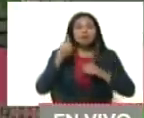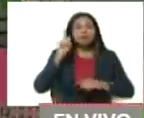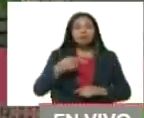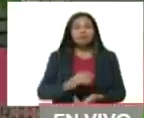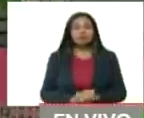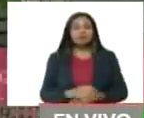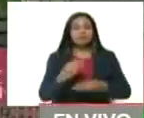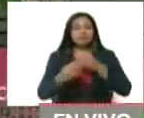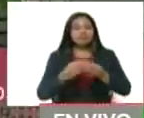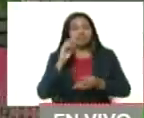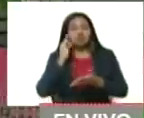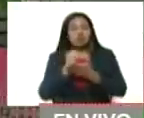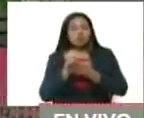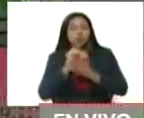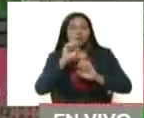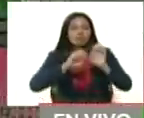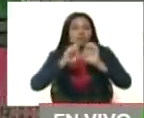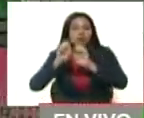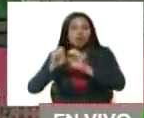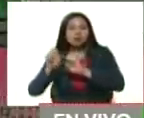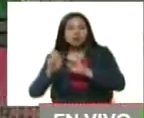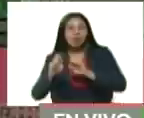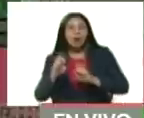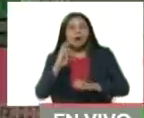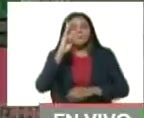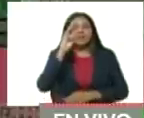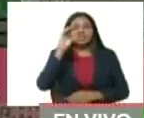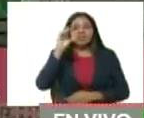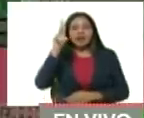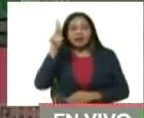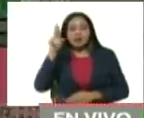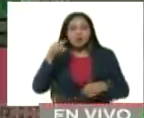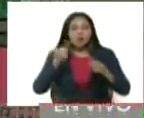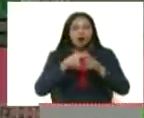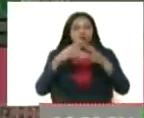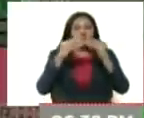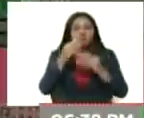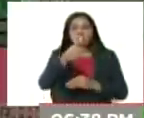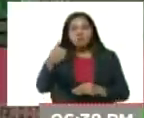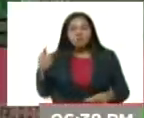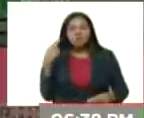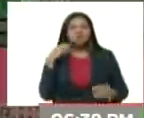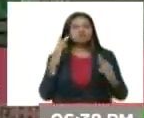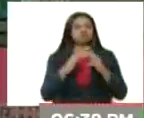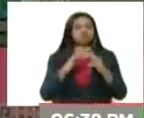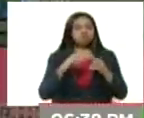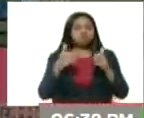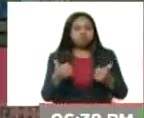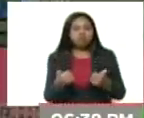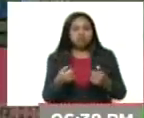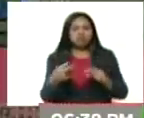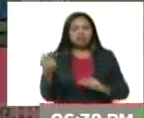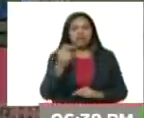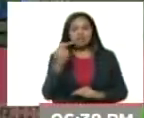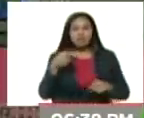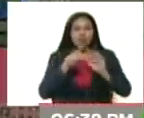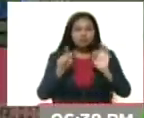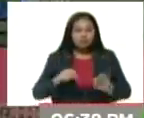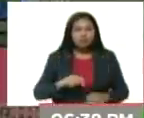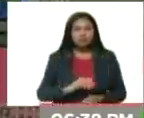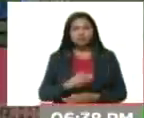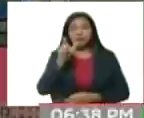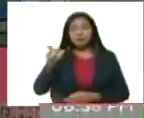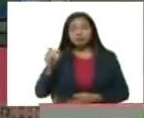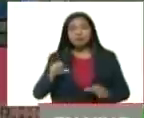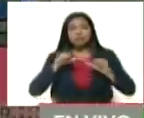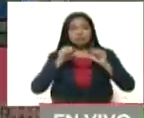les realiza una prueba diagnóstica denominada PCR, que ya todas y todos conocemos muy bien, que debe dar negativa. En caso de que la persona